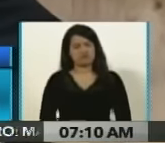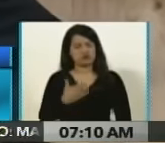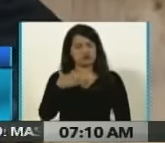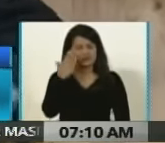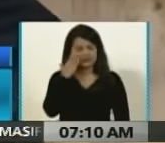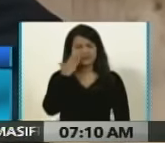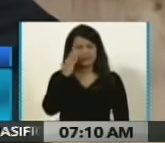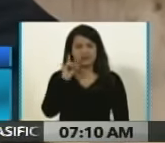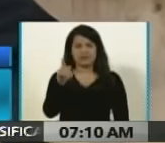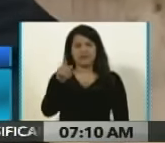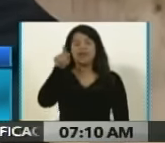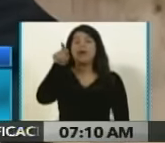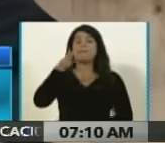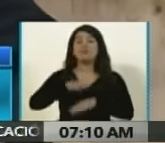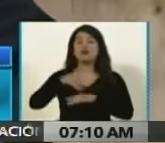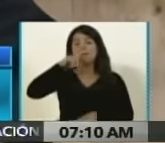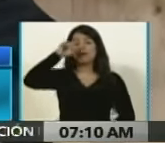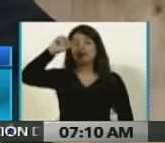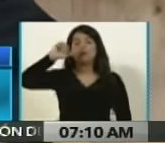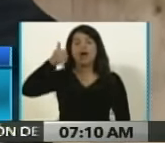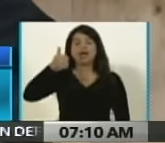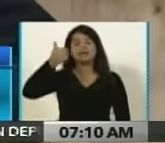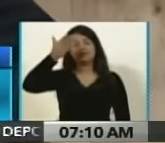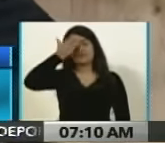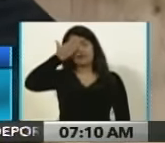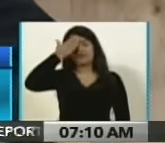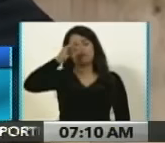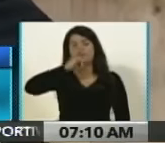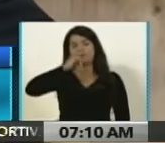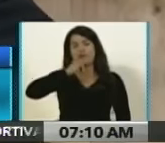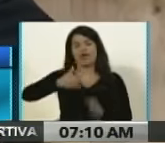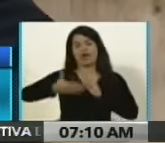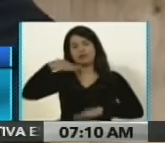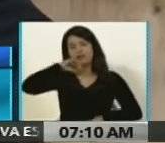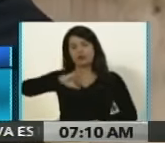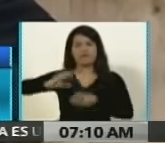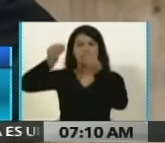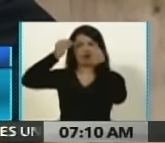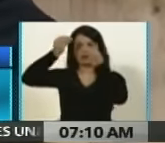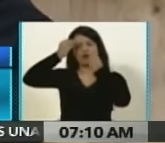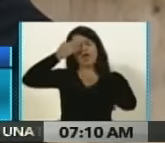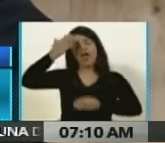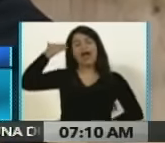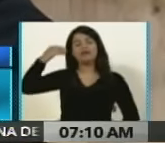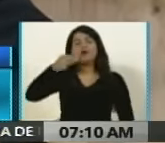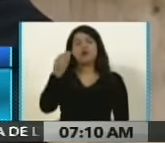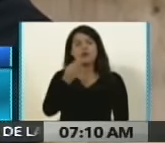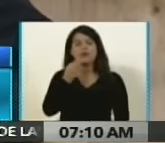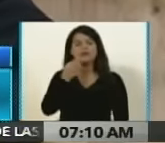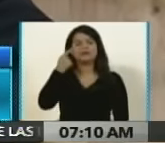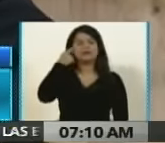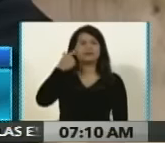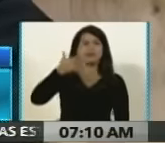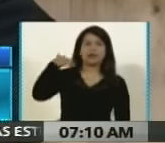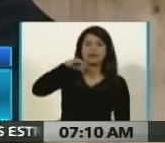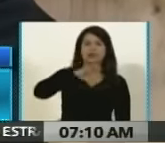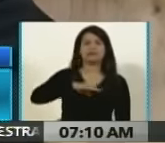tiene principios frente a eso. Y la formación que él tuvo desde joven en ese plano es lo